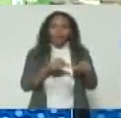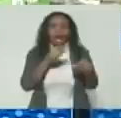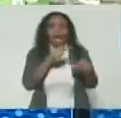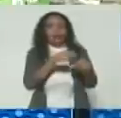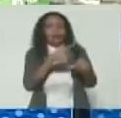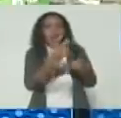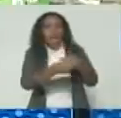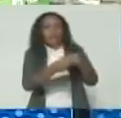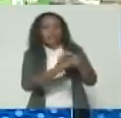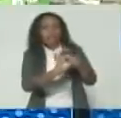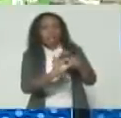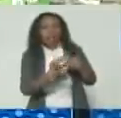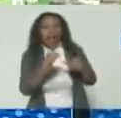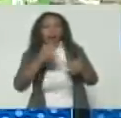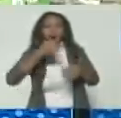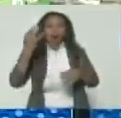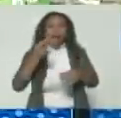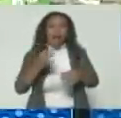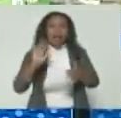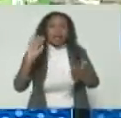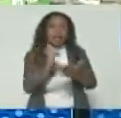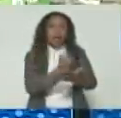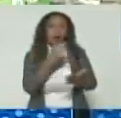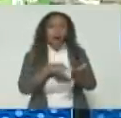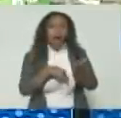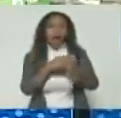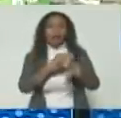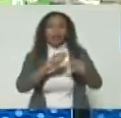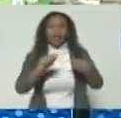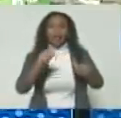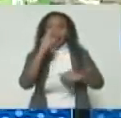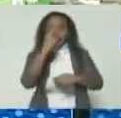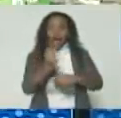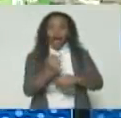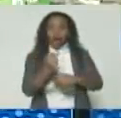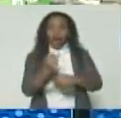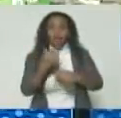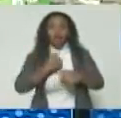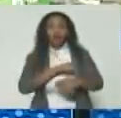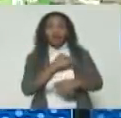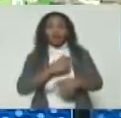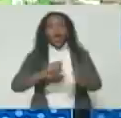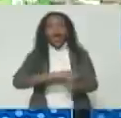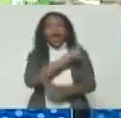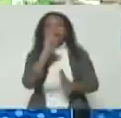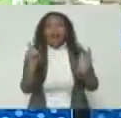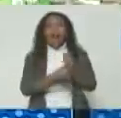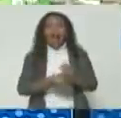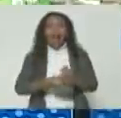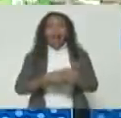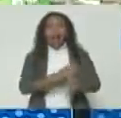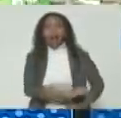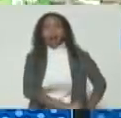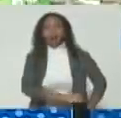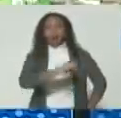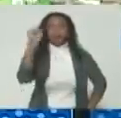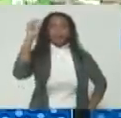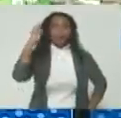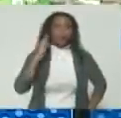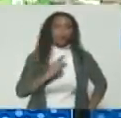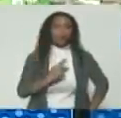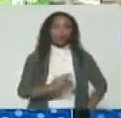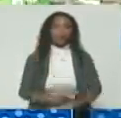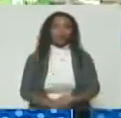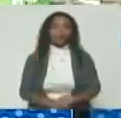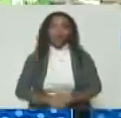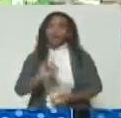los campesinos originales que le dio la tierra a Ezequiel Zamora y nuestro general libertador Simón Bolívar.